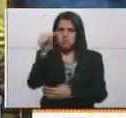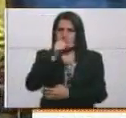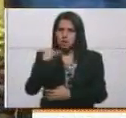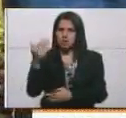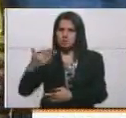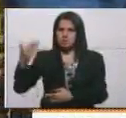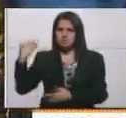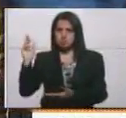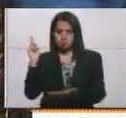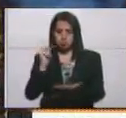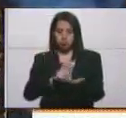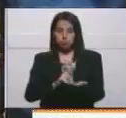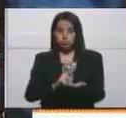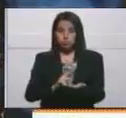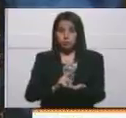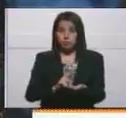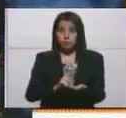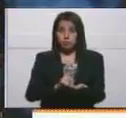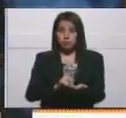regresé ahorita,